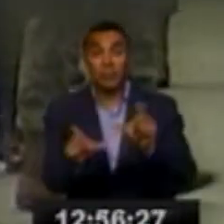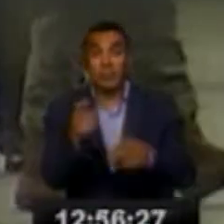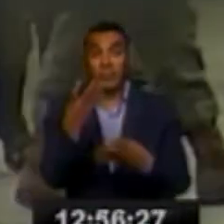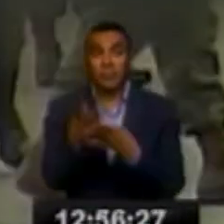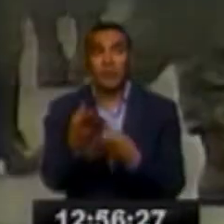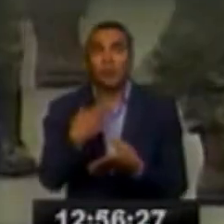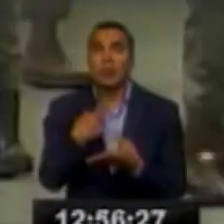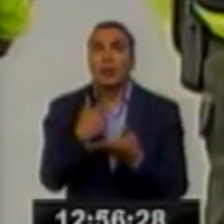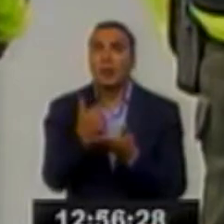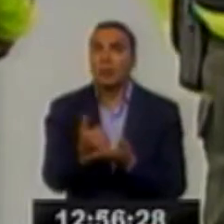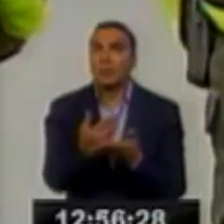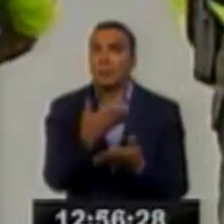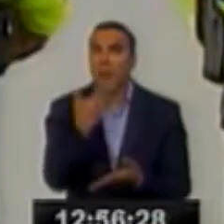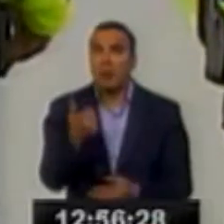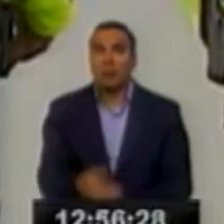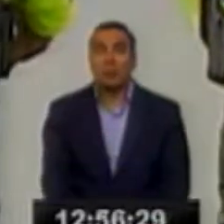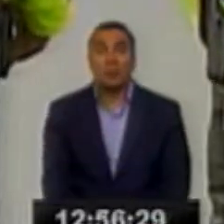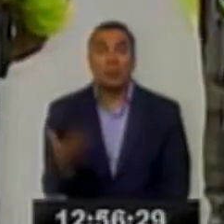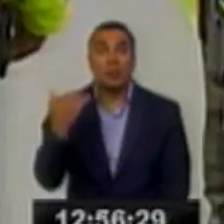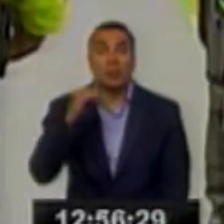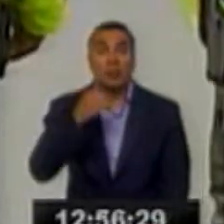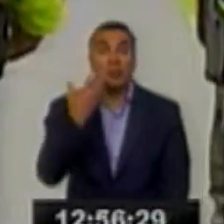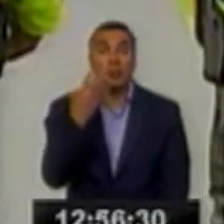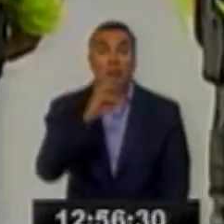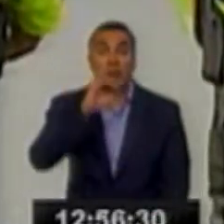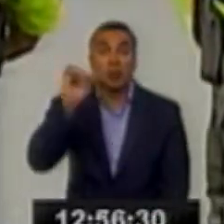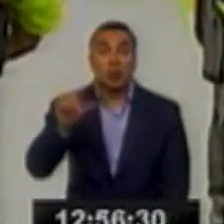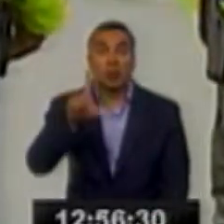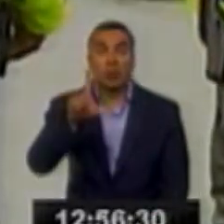atención prioritaria. El pasado 16 de julio se